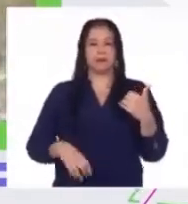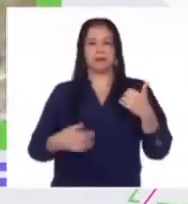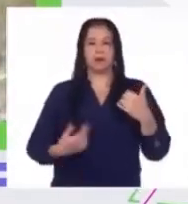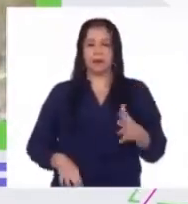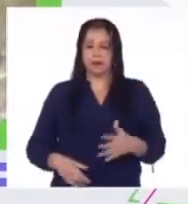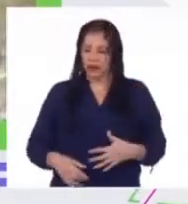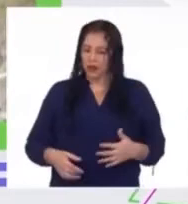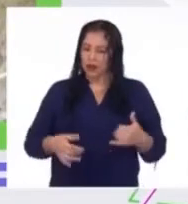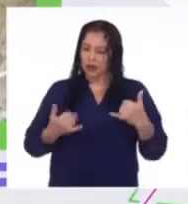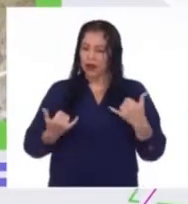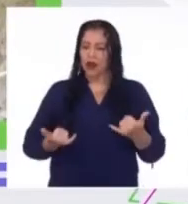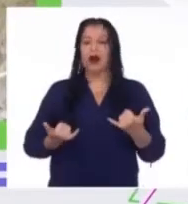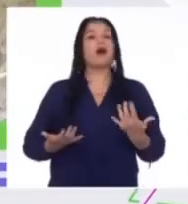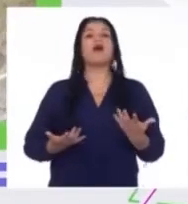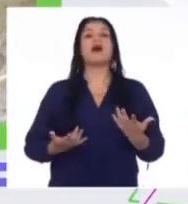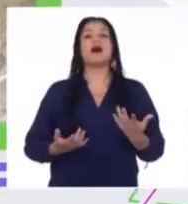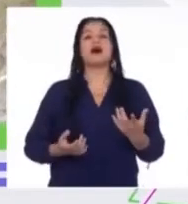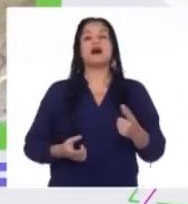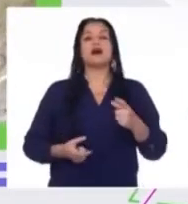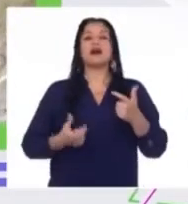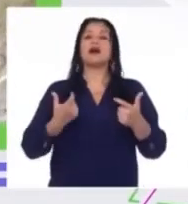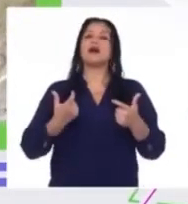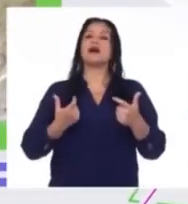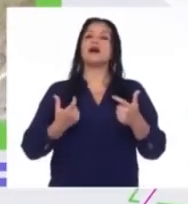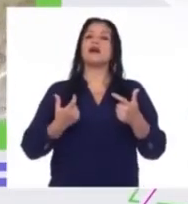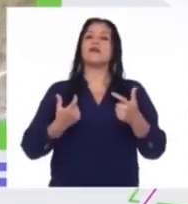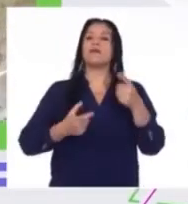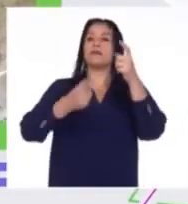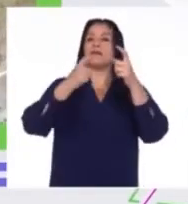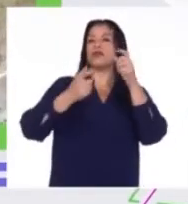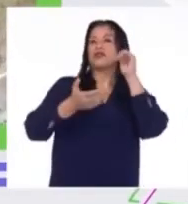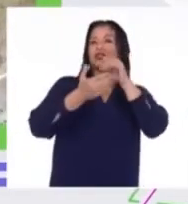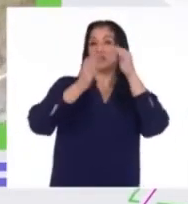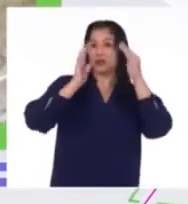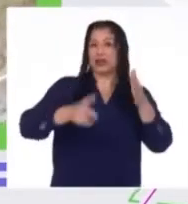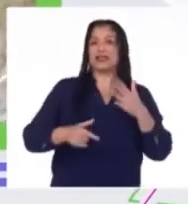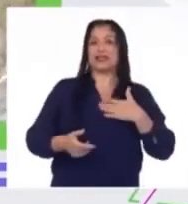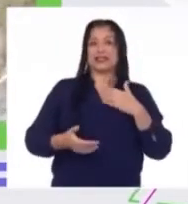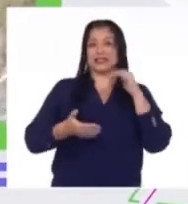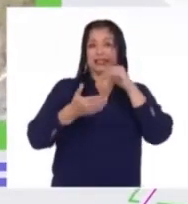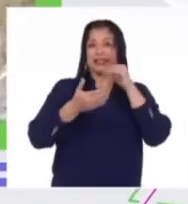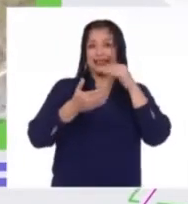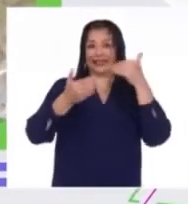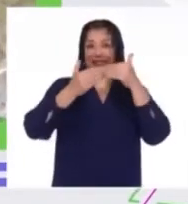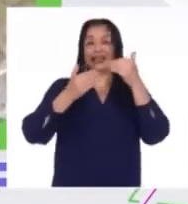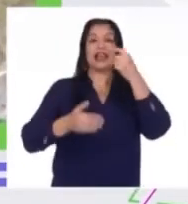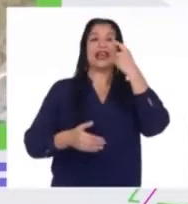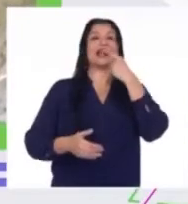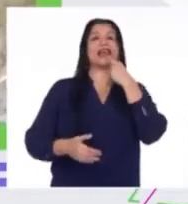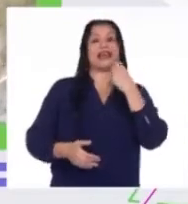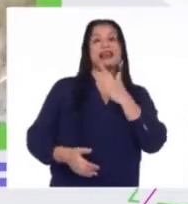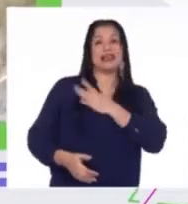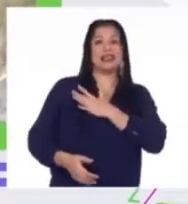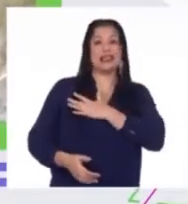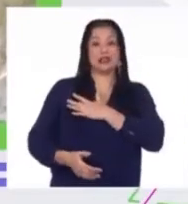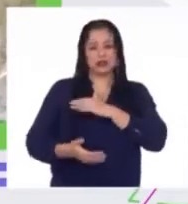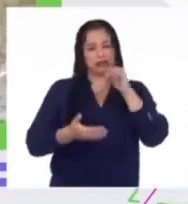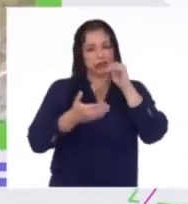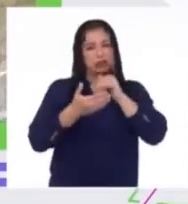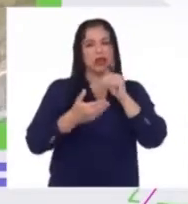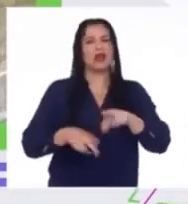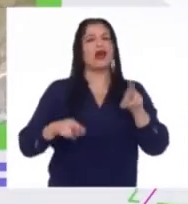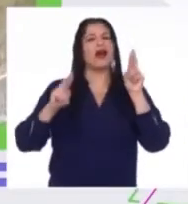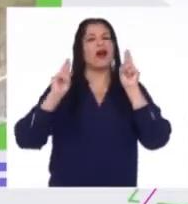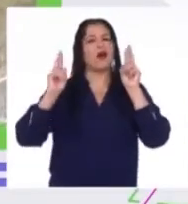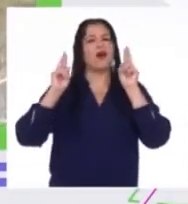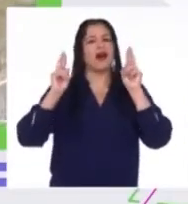Y ahora los que están en quinto en mi colegio ya están preparándose, que ojalá que